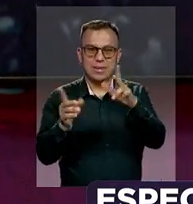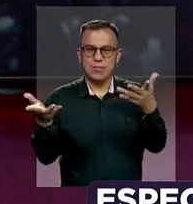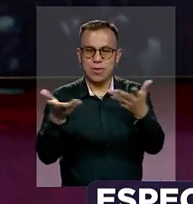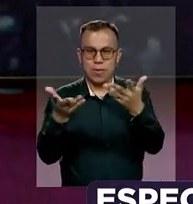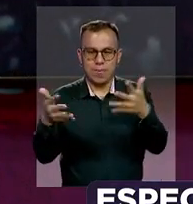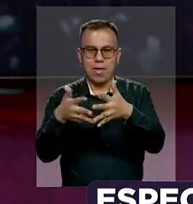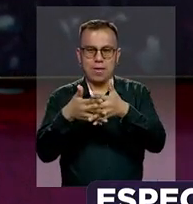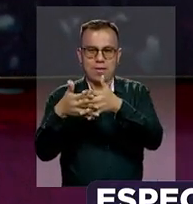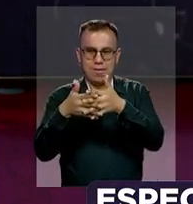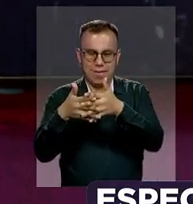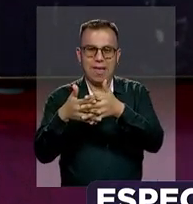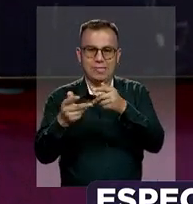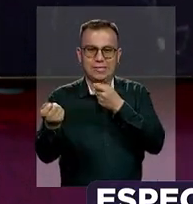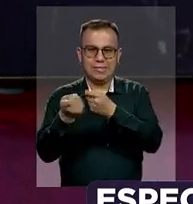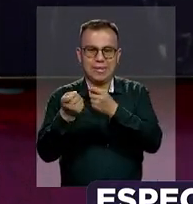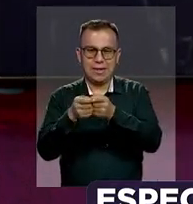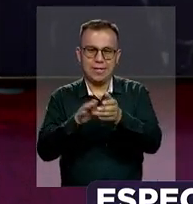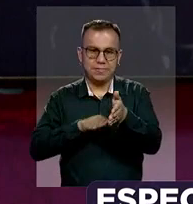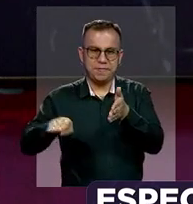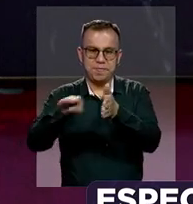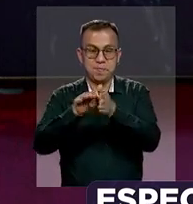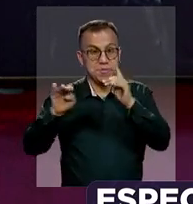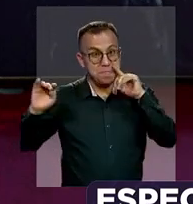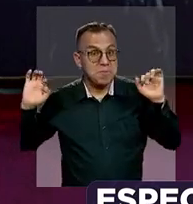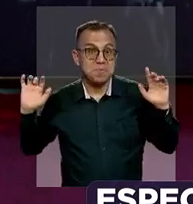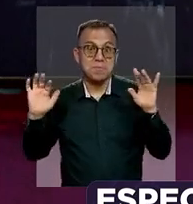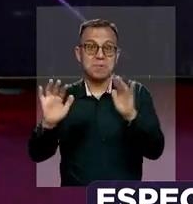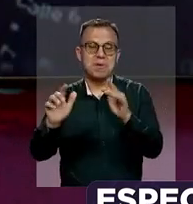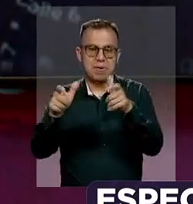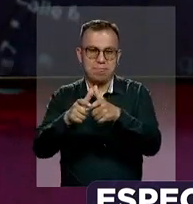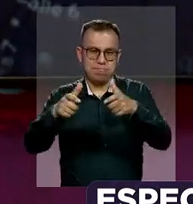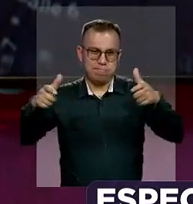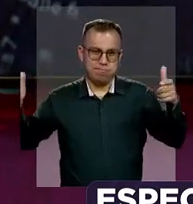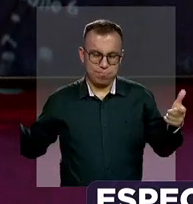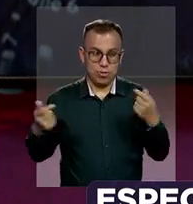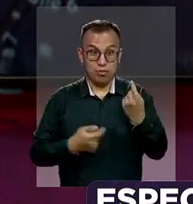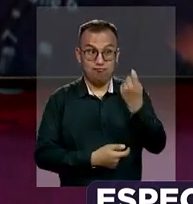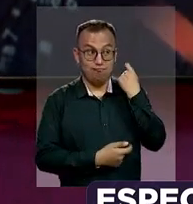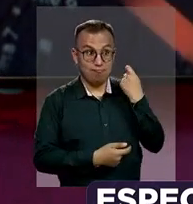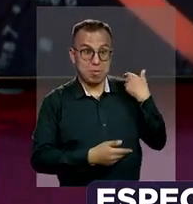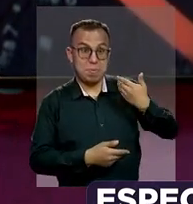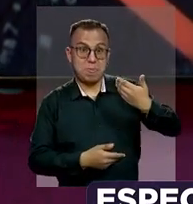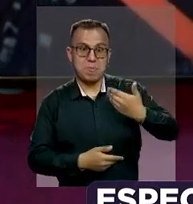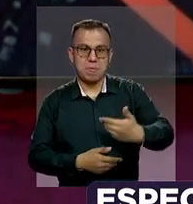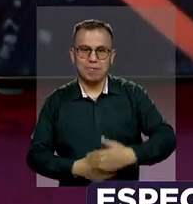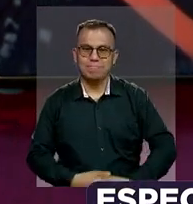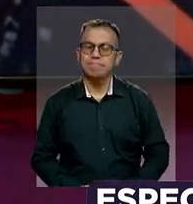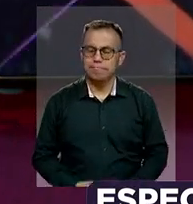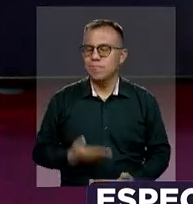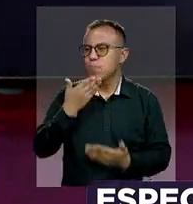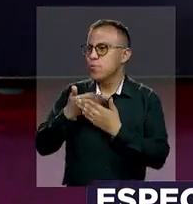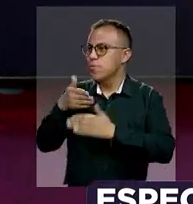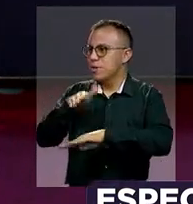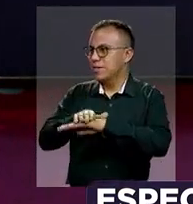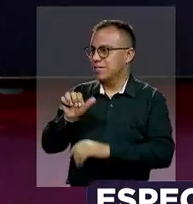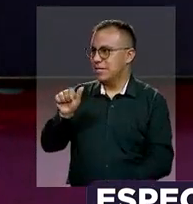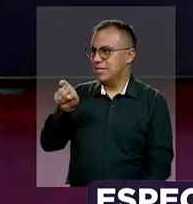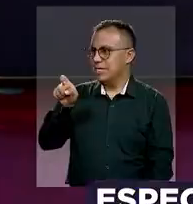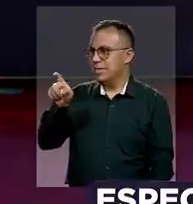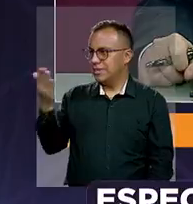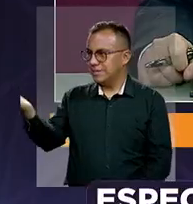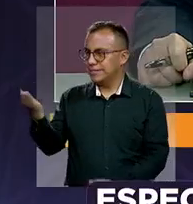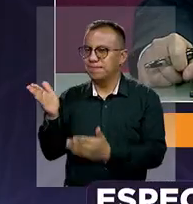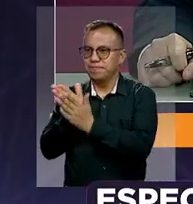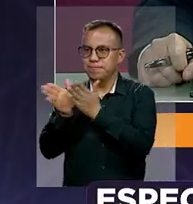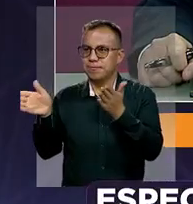de la Estación Américas, uno de los sitios de mayor concentración de manifestantes en los últimos días. Alex, muy buenas tardes. Adelante con la